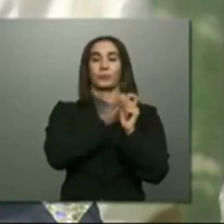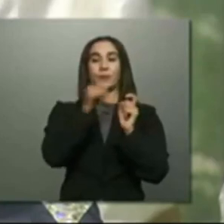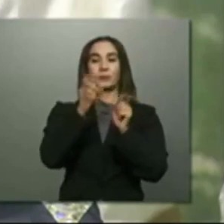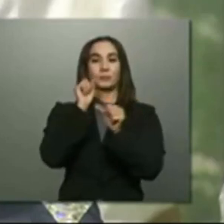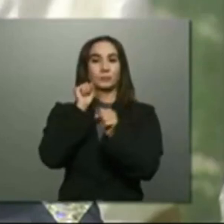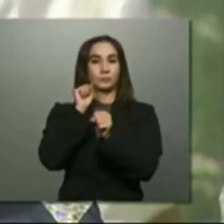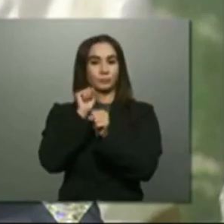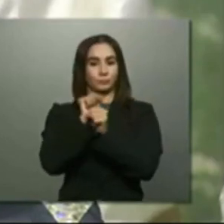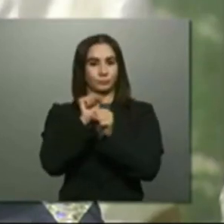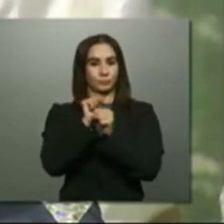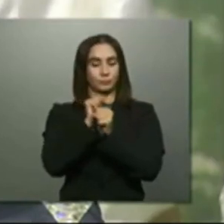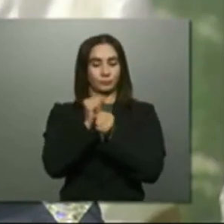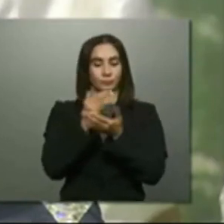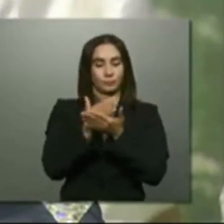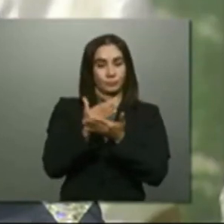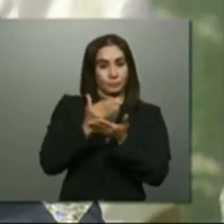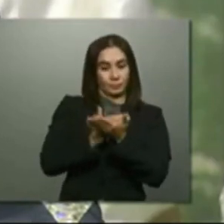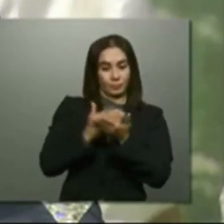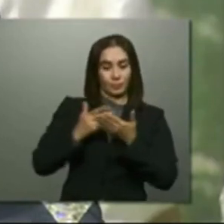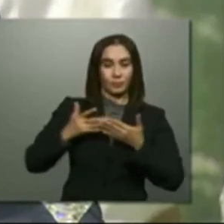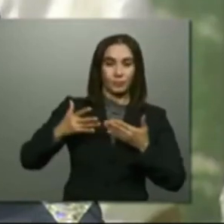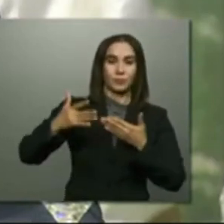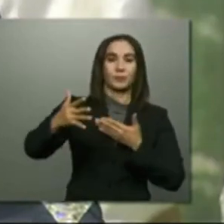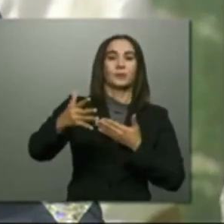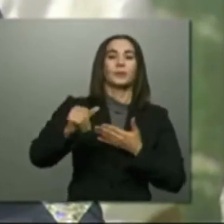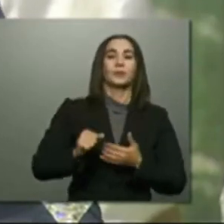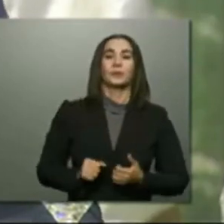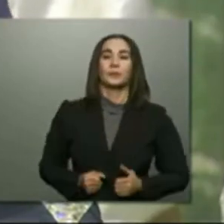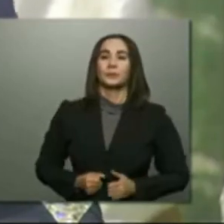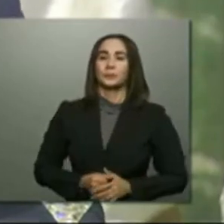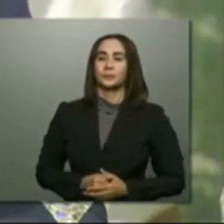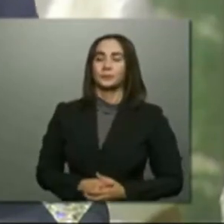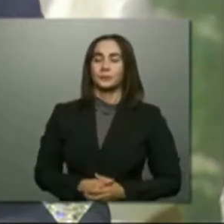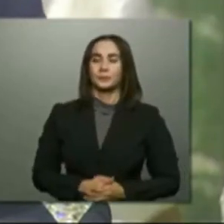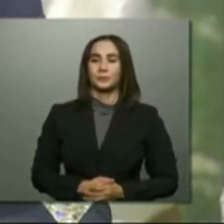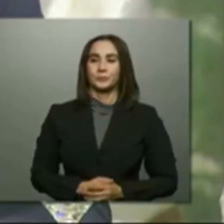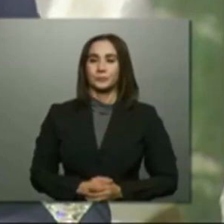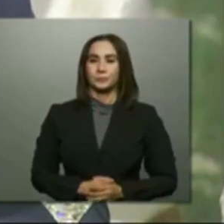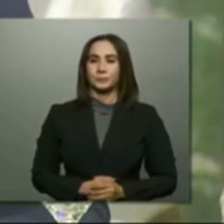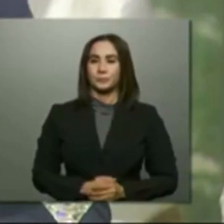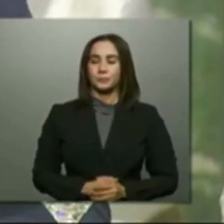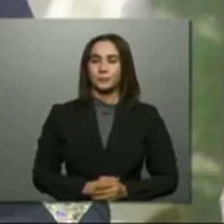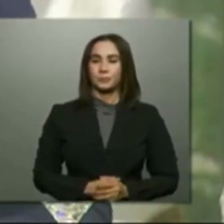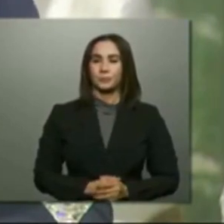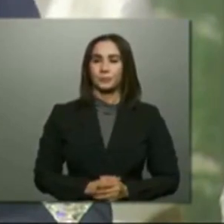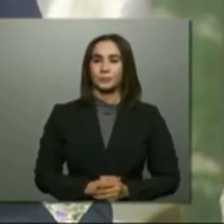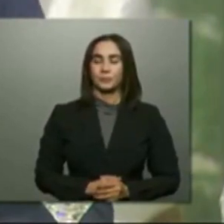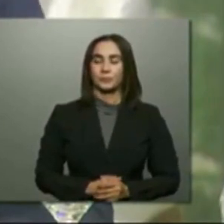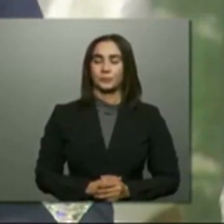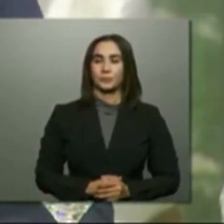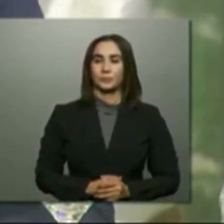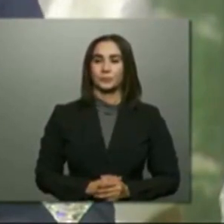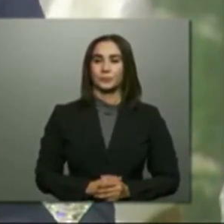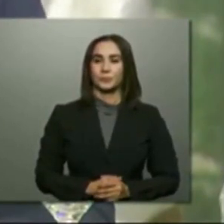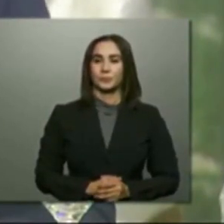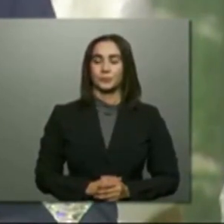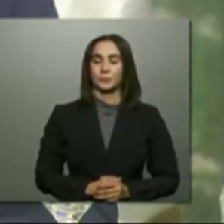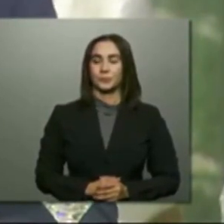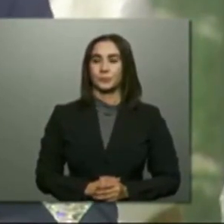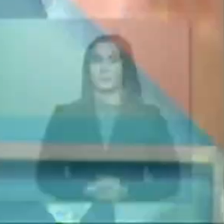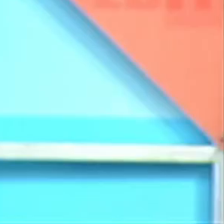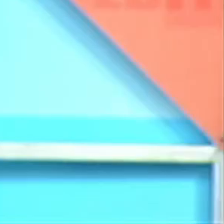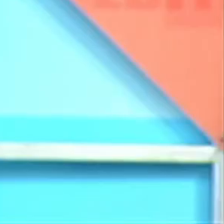especialismo, que hay gente que gana un dineral por eso, para lo que tienen que colectar en cada pueblo. Ojalá la reforma